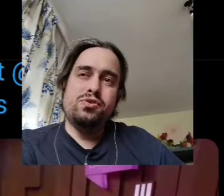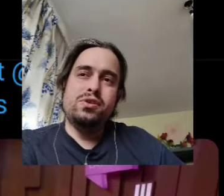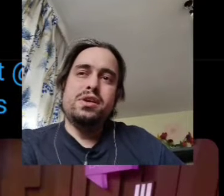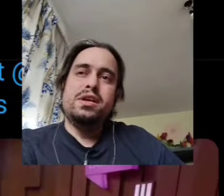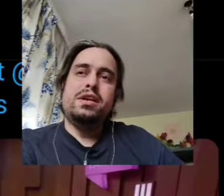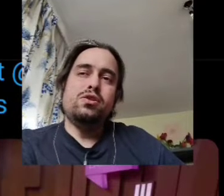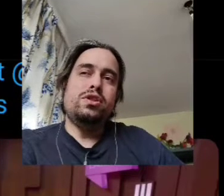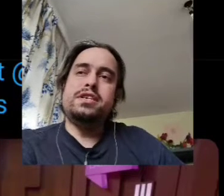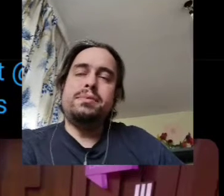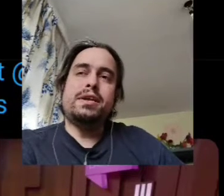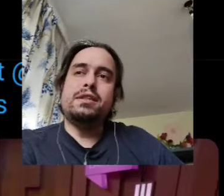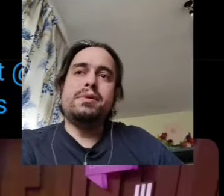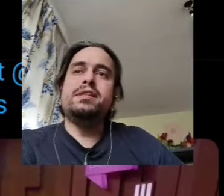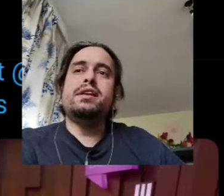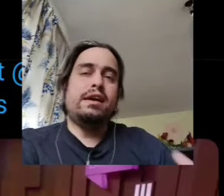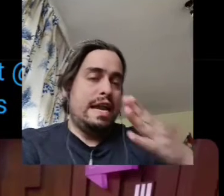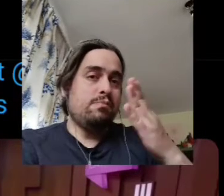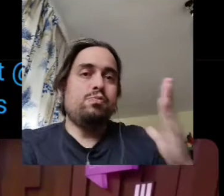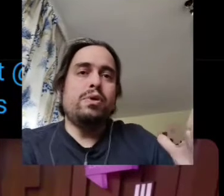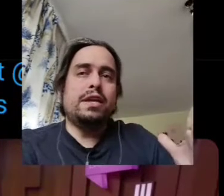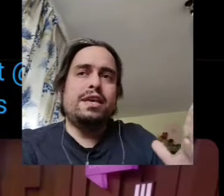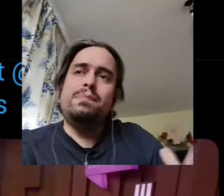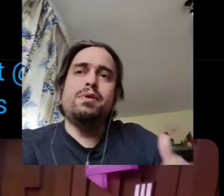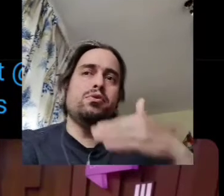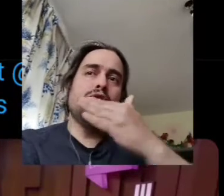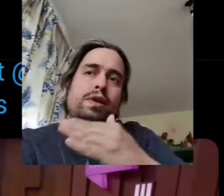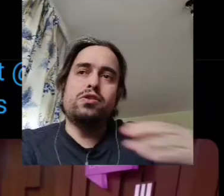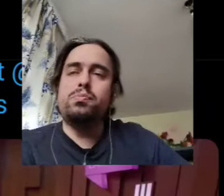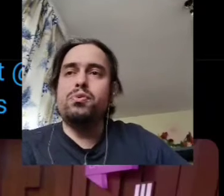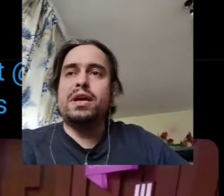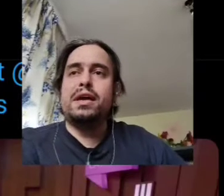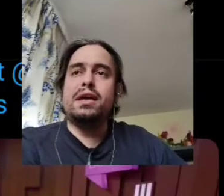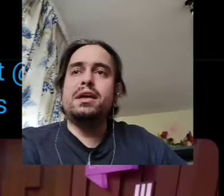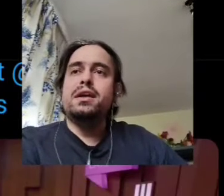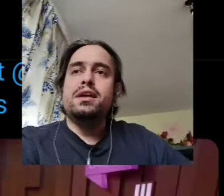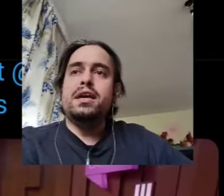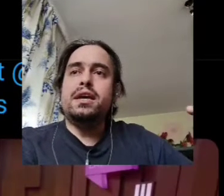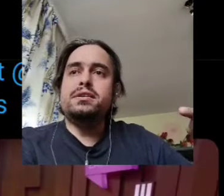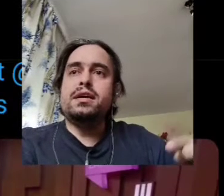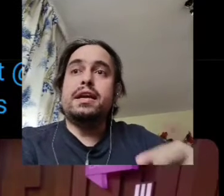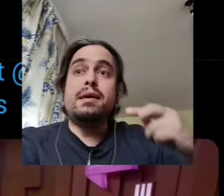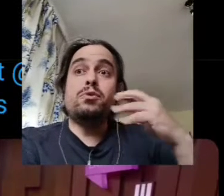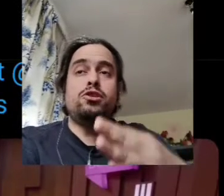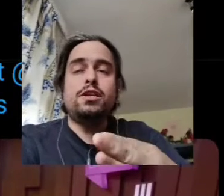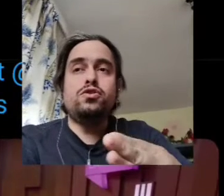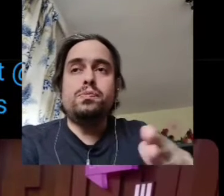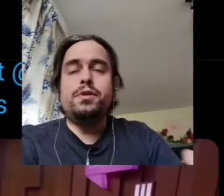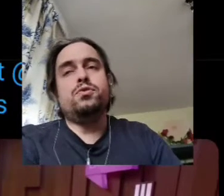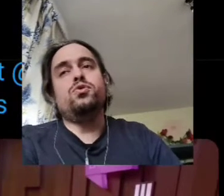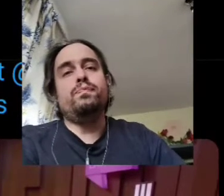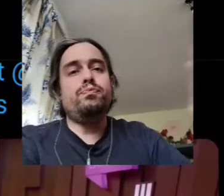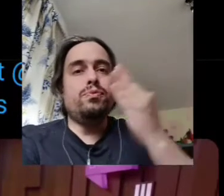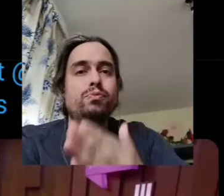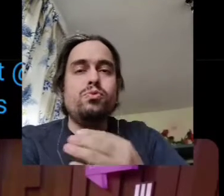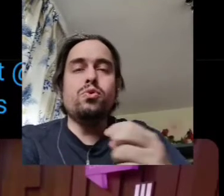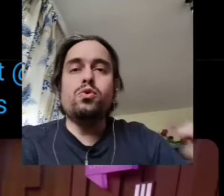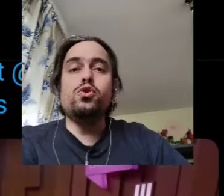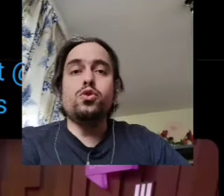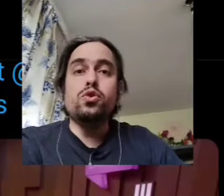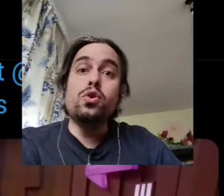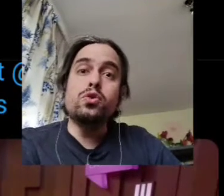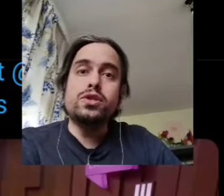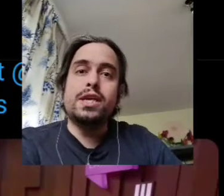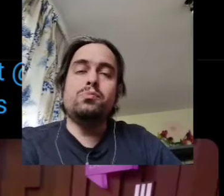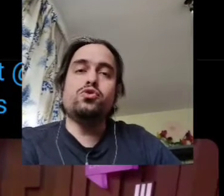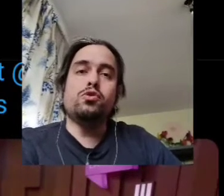revisión y lo dice abiertamente ganamos por aquí pero nos faltó por acá este queríamos esto pero no